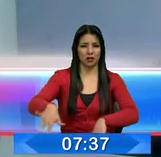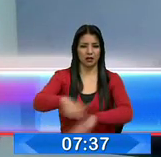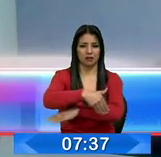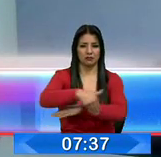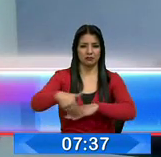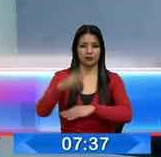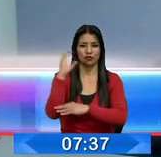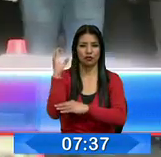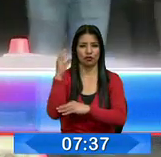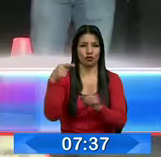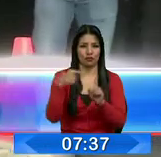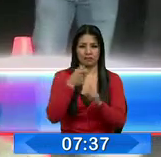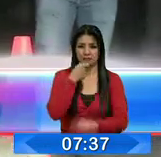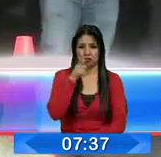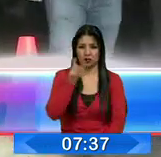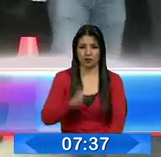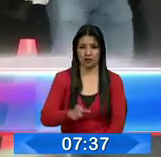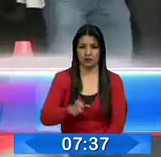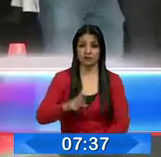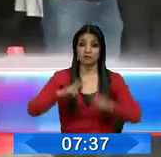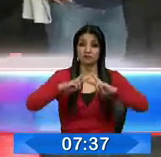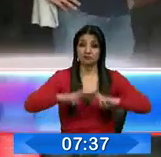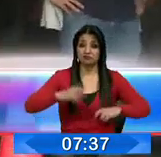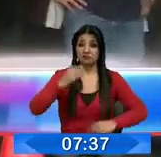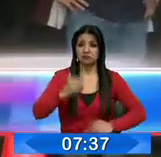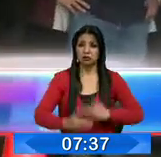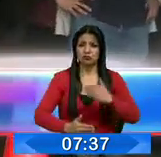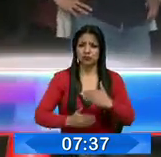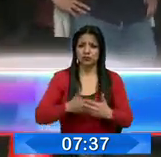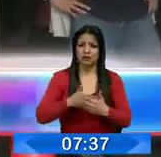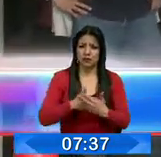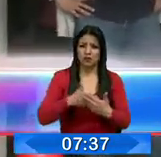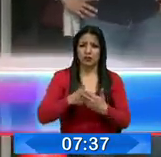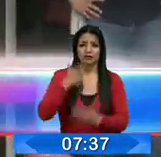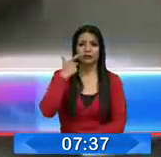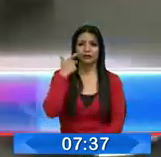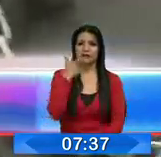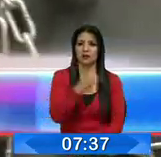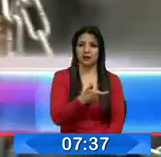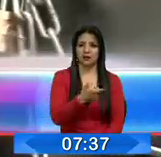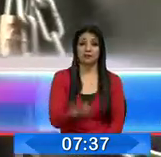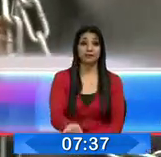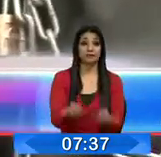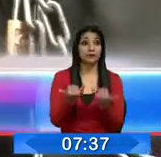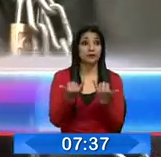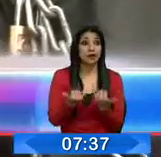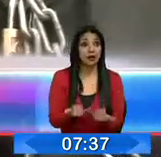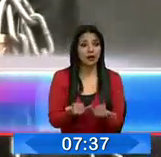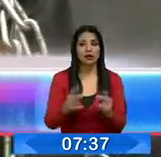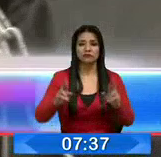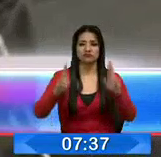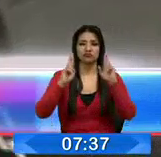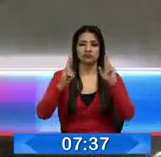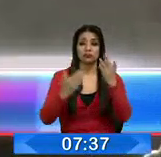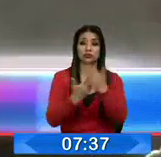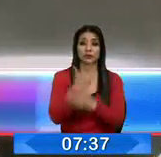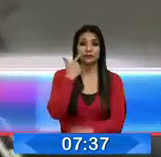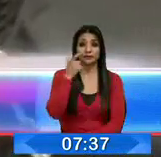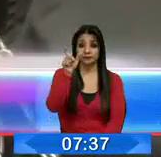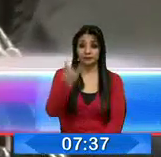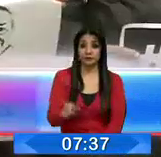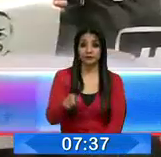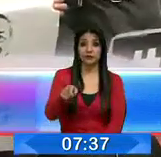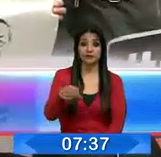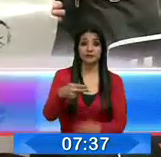Colombia, el proceso de la investigación del caso tuvo muchas trabas en la fiscalía. Ahora esperan que la nueva fiscal Diana